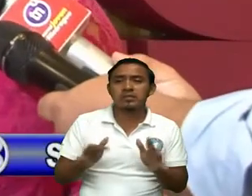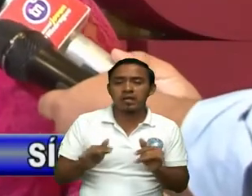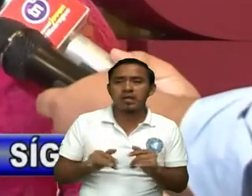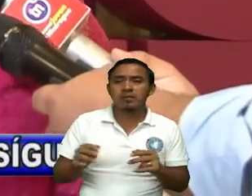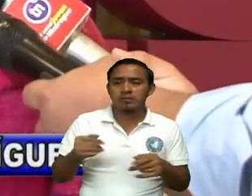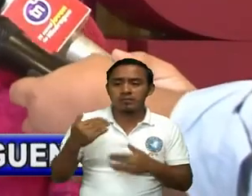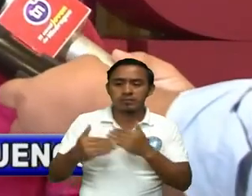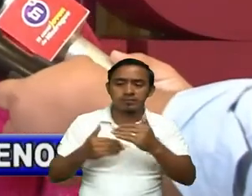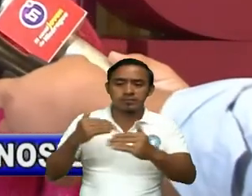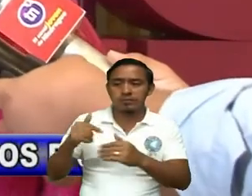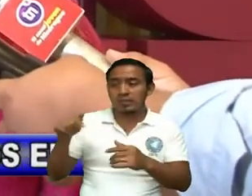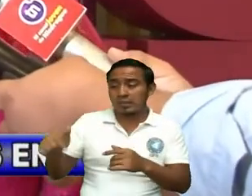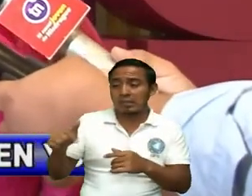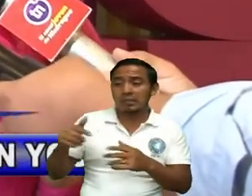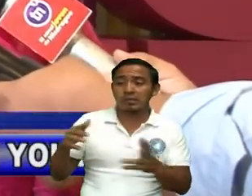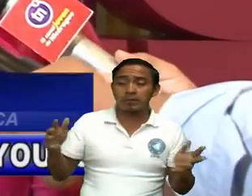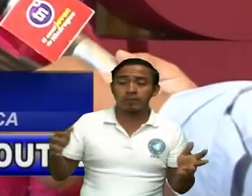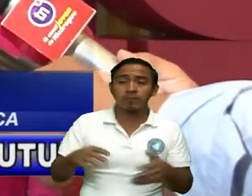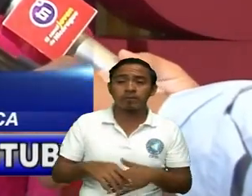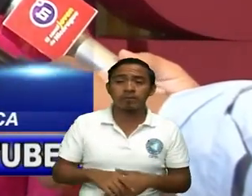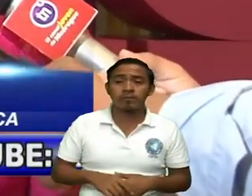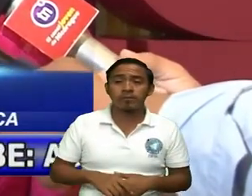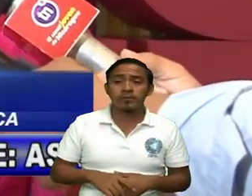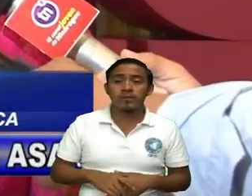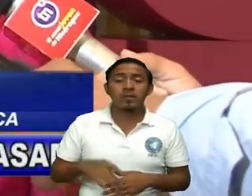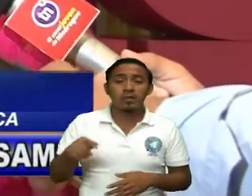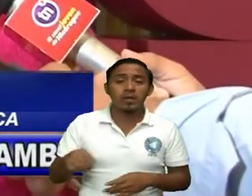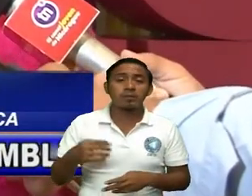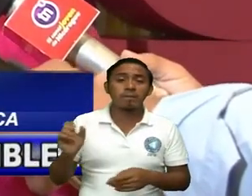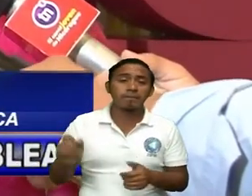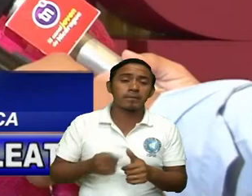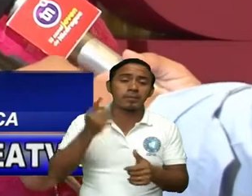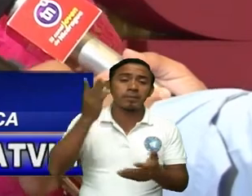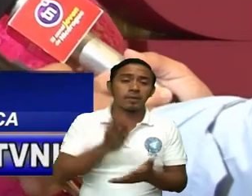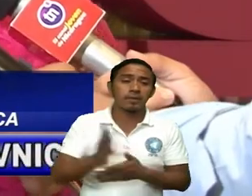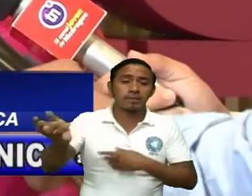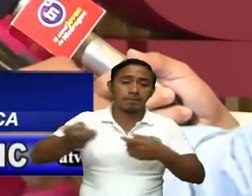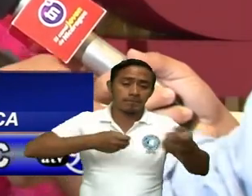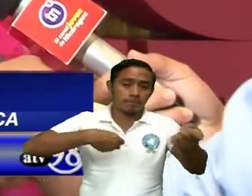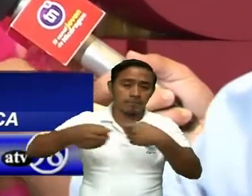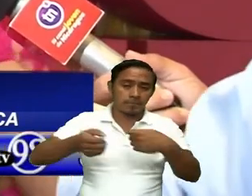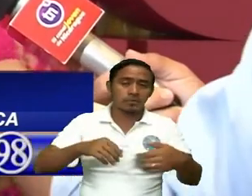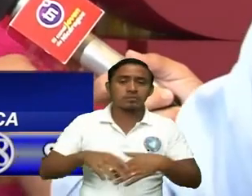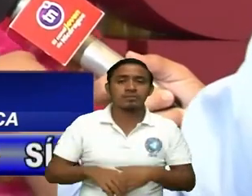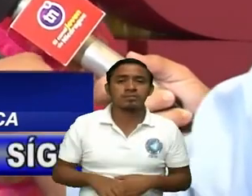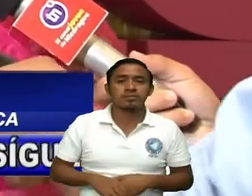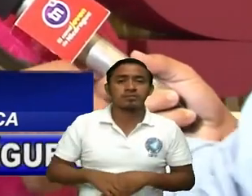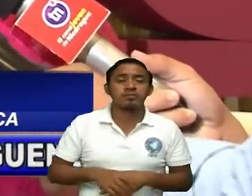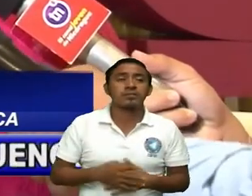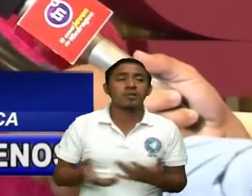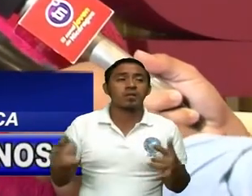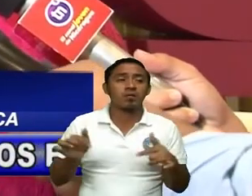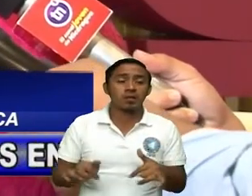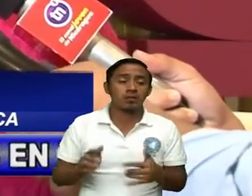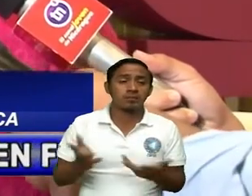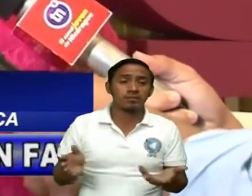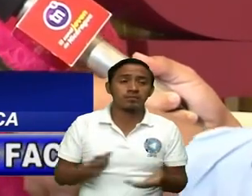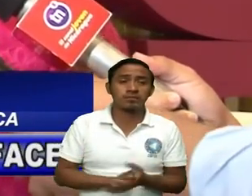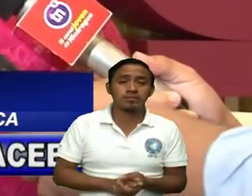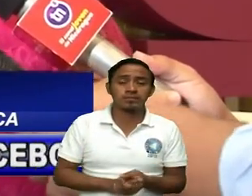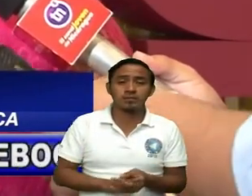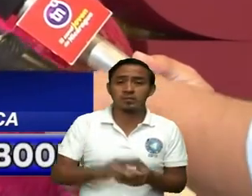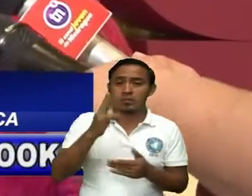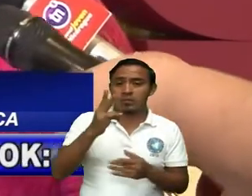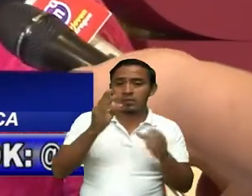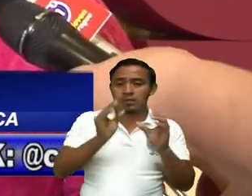en proceso o están siendo sus primeras exportaciones. Entonces vamos a tener desde las